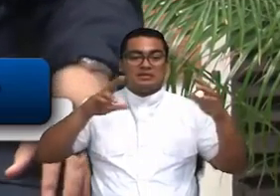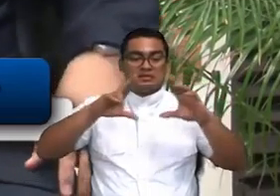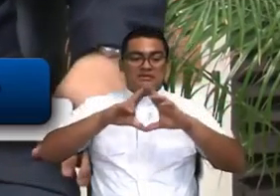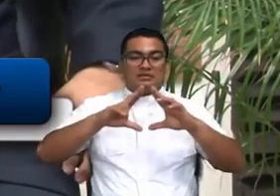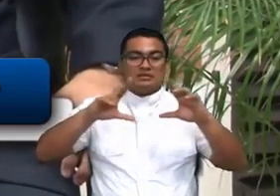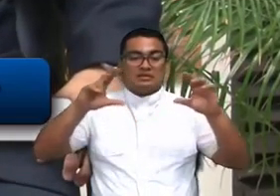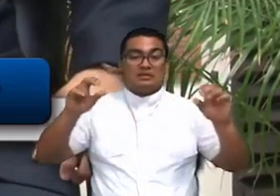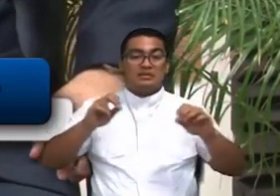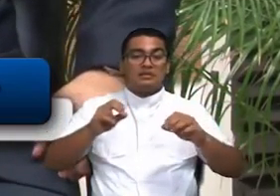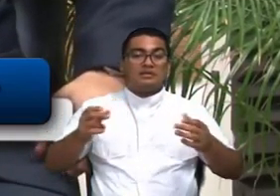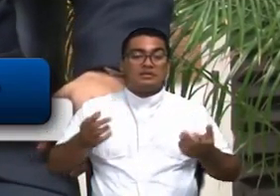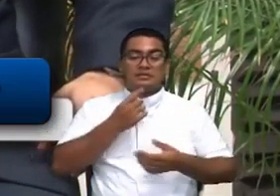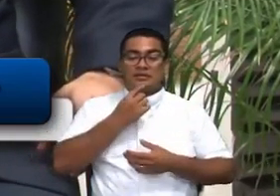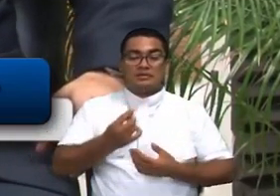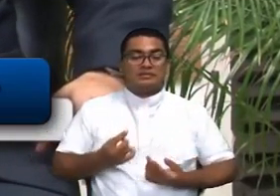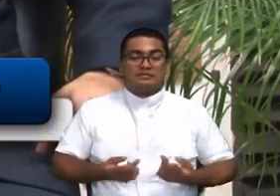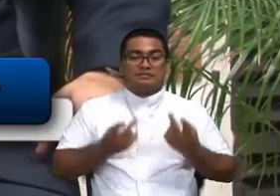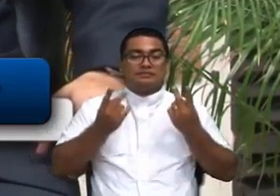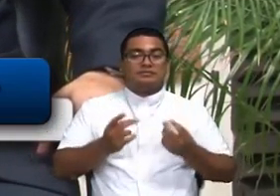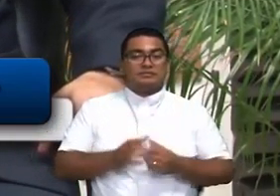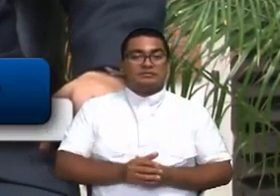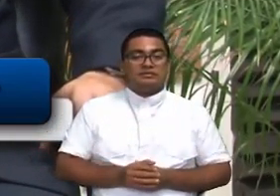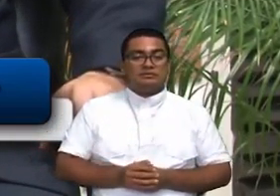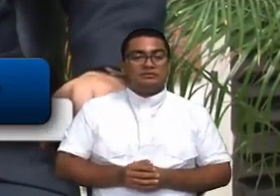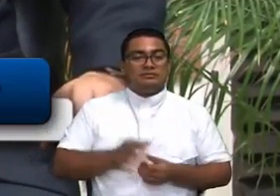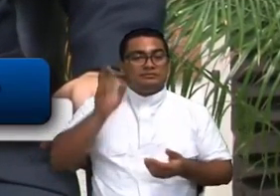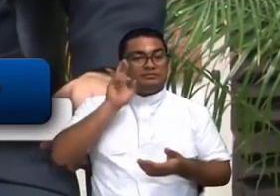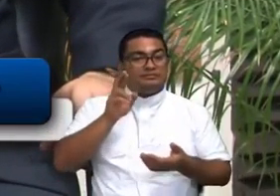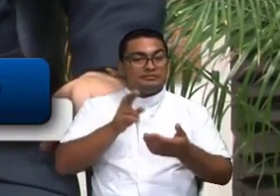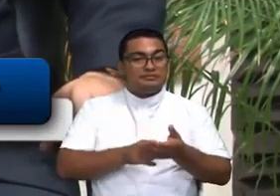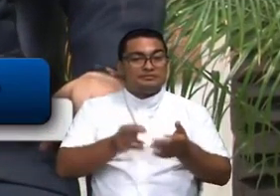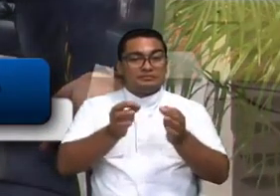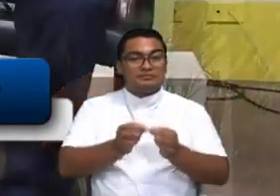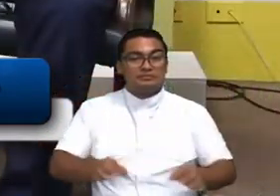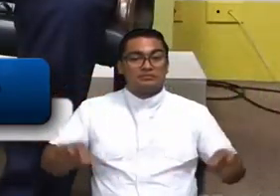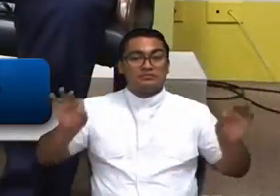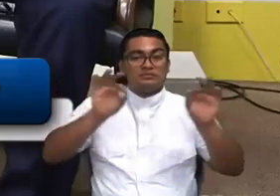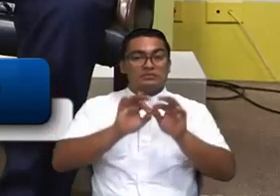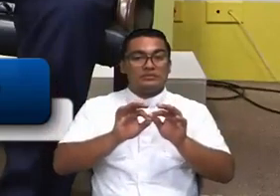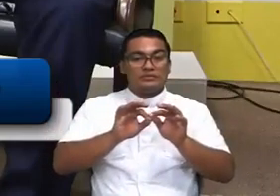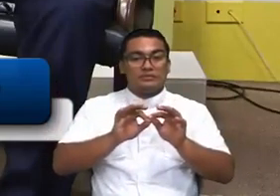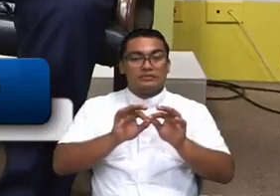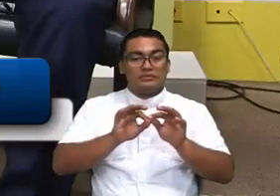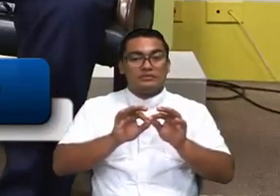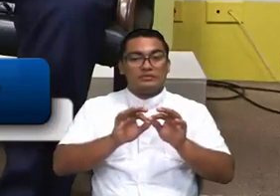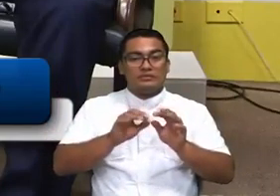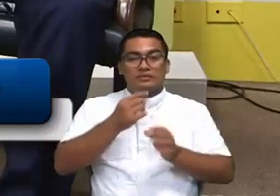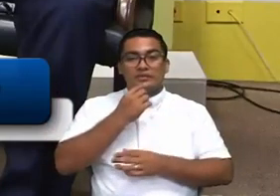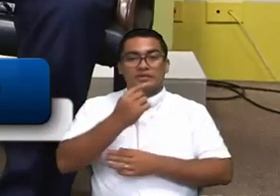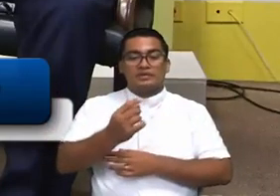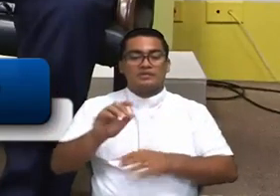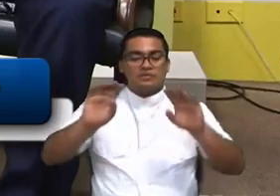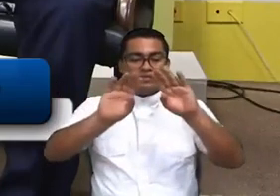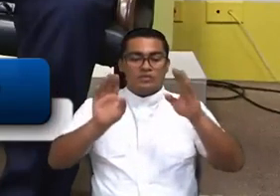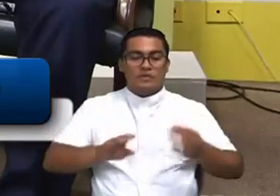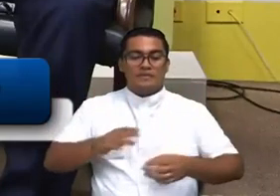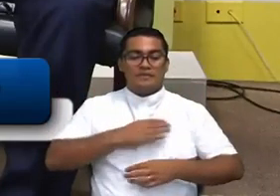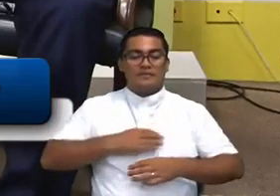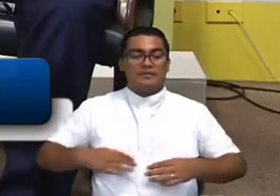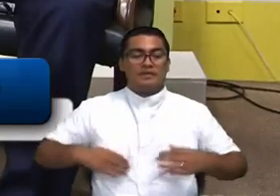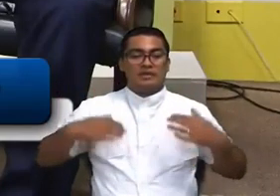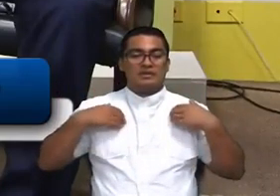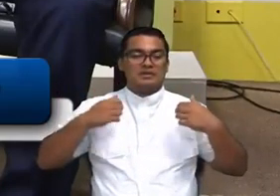nicaragüenses que estamos viviendo en esta época. Vamos a recordar algo que decía, por ejemplo, en ese entonces la ministra de Salud, hoy